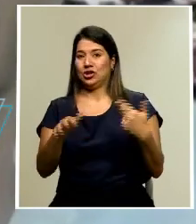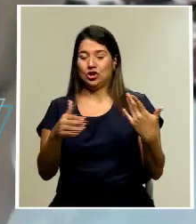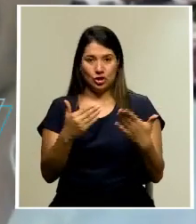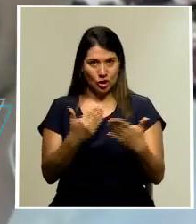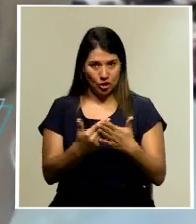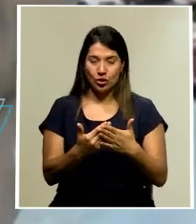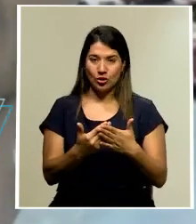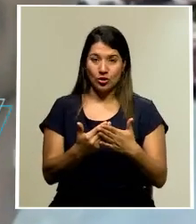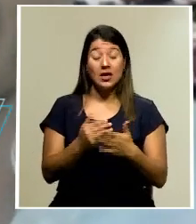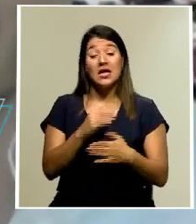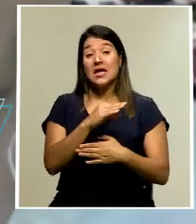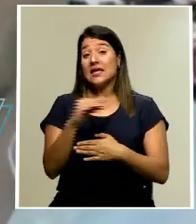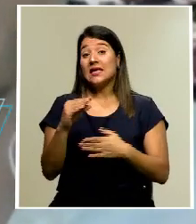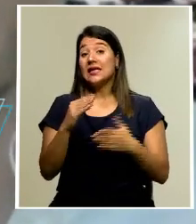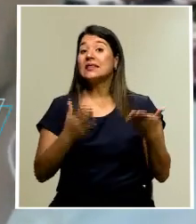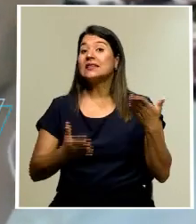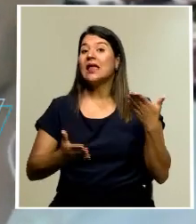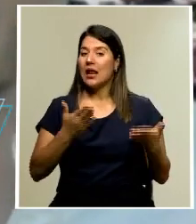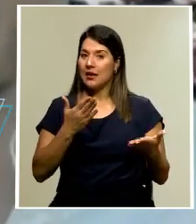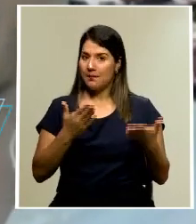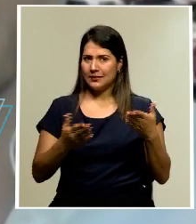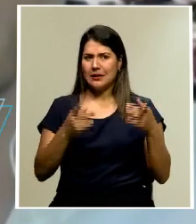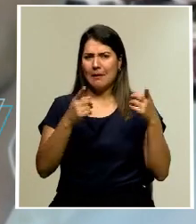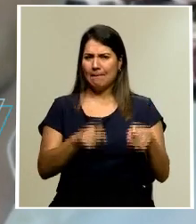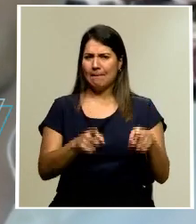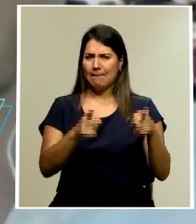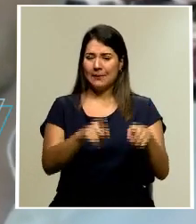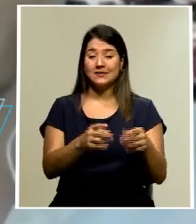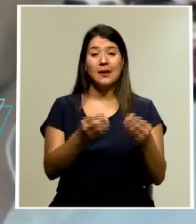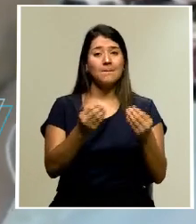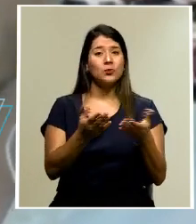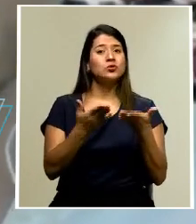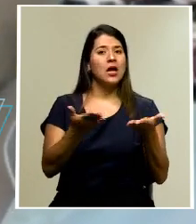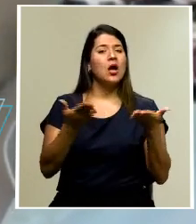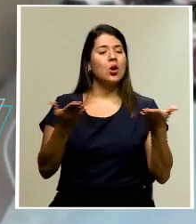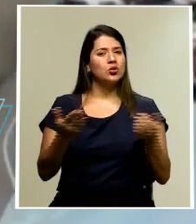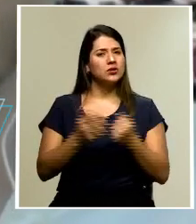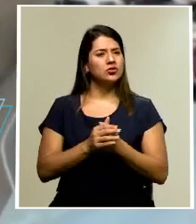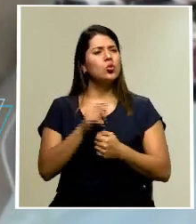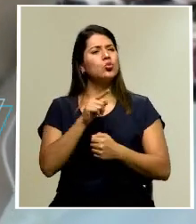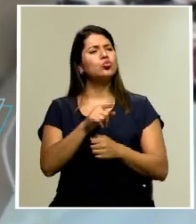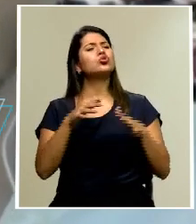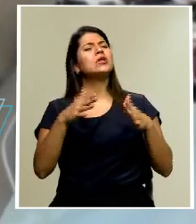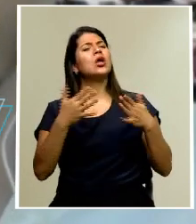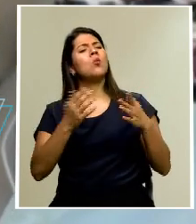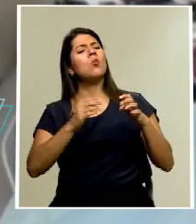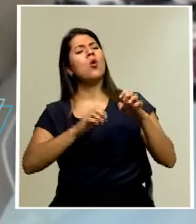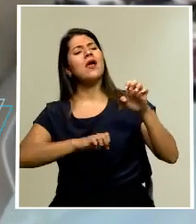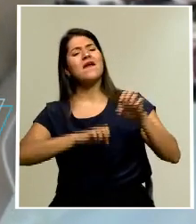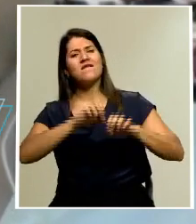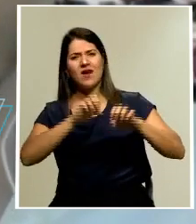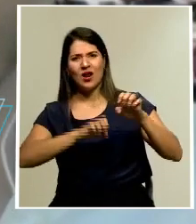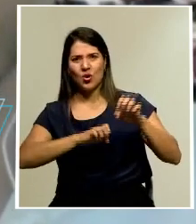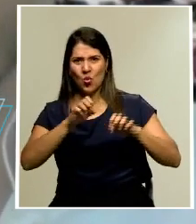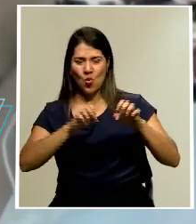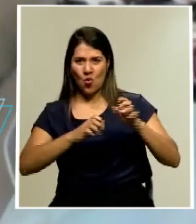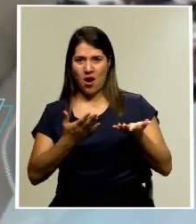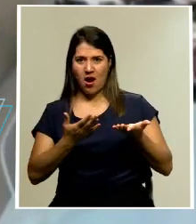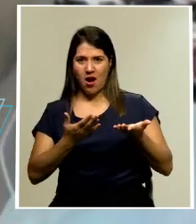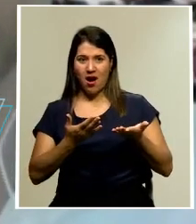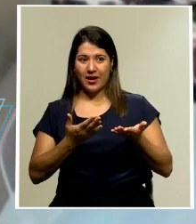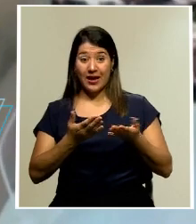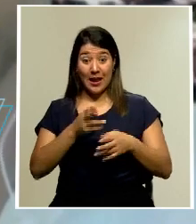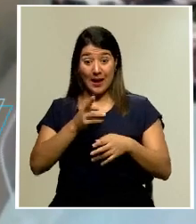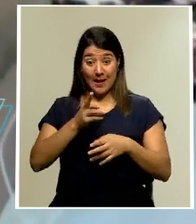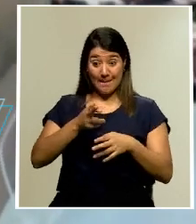pasar de todo y probablemente van a pasar muchas cosas. ¿Cómo evalúas esa dualidad de que en su pasado